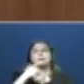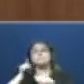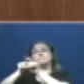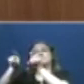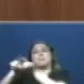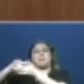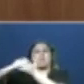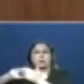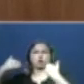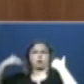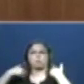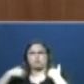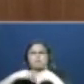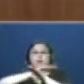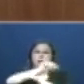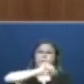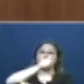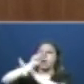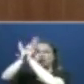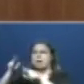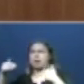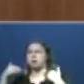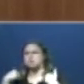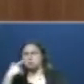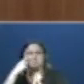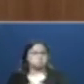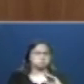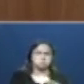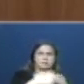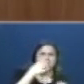técnicos nacionales e internacionales correspondientes